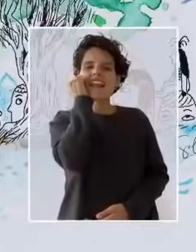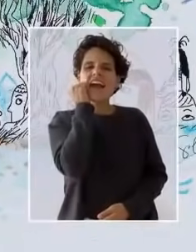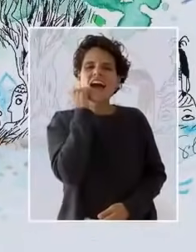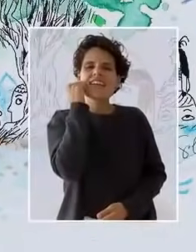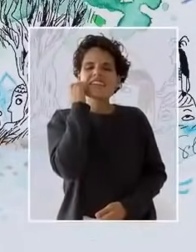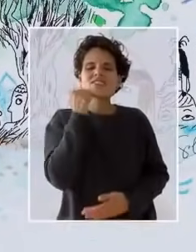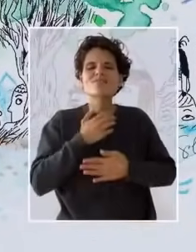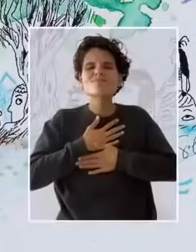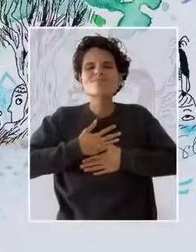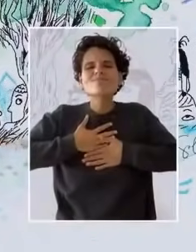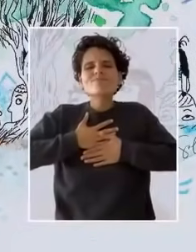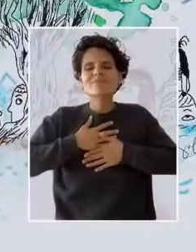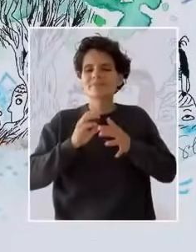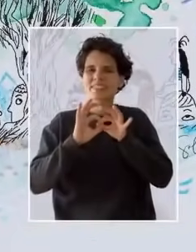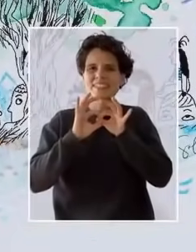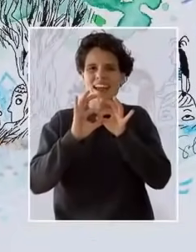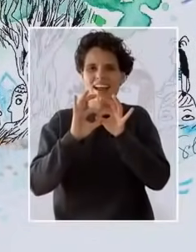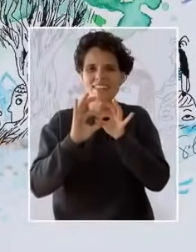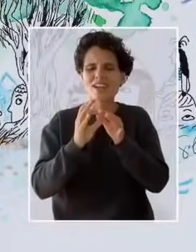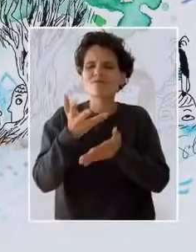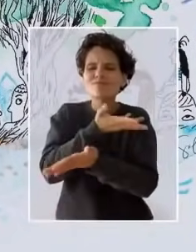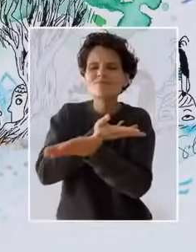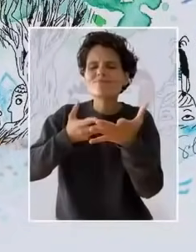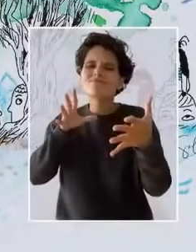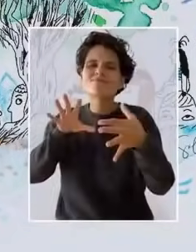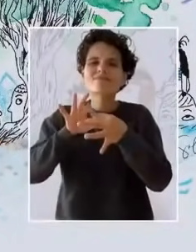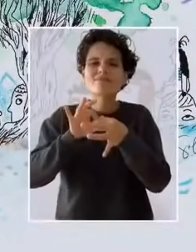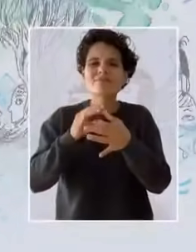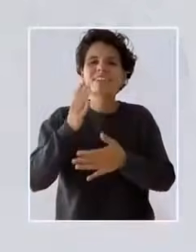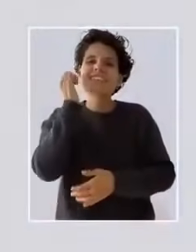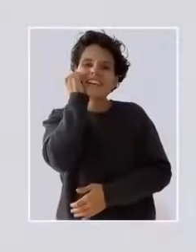Gracias por este cariño, por encontrarnos en este sentimiento.